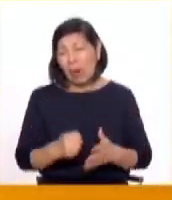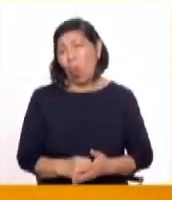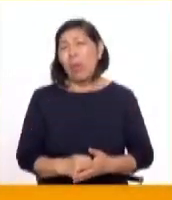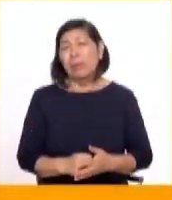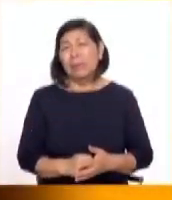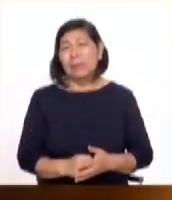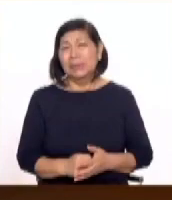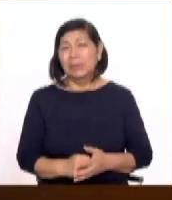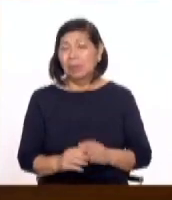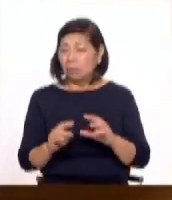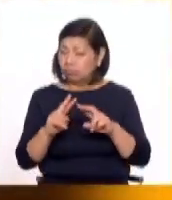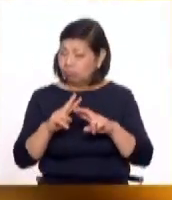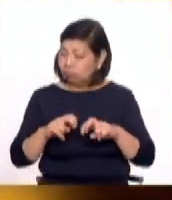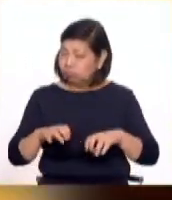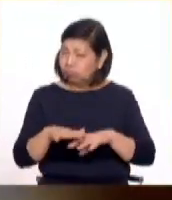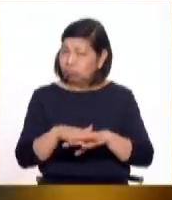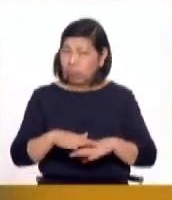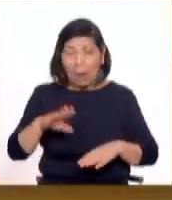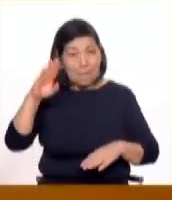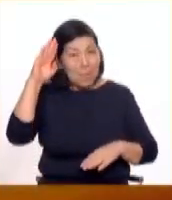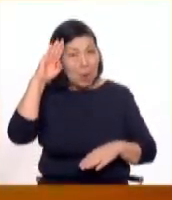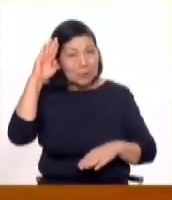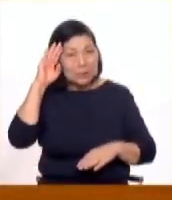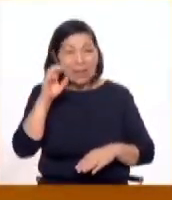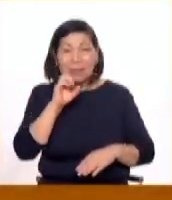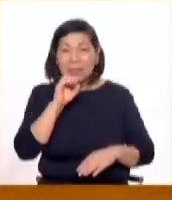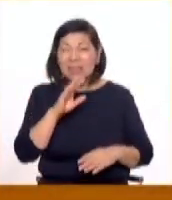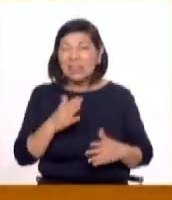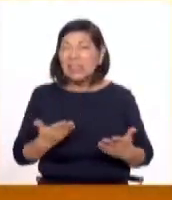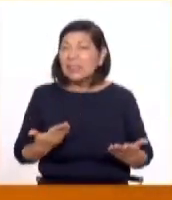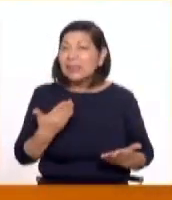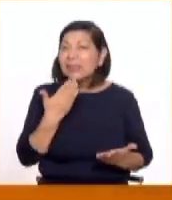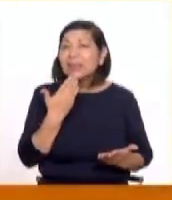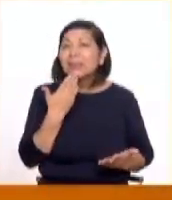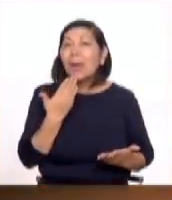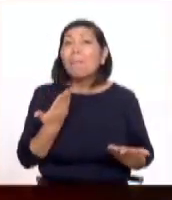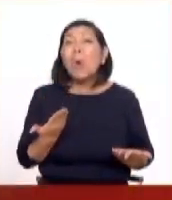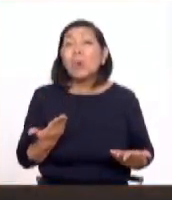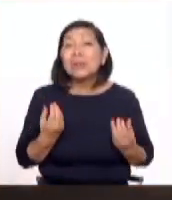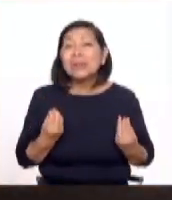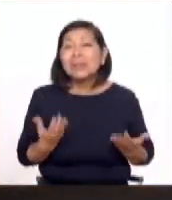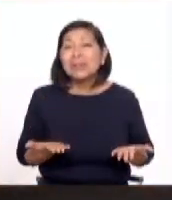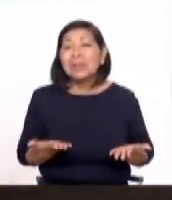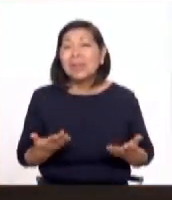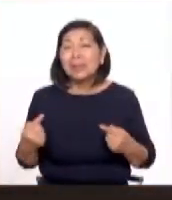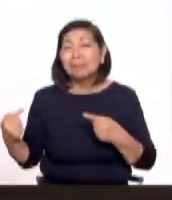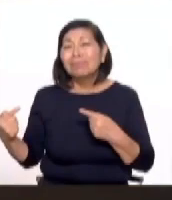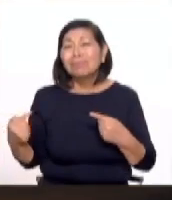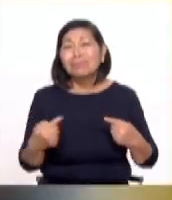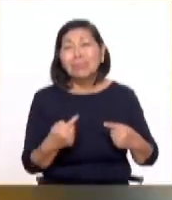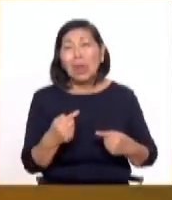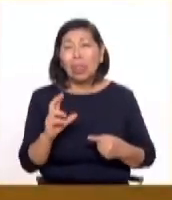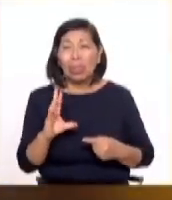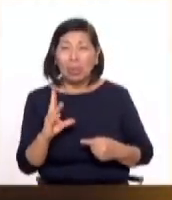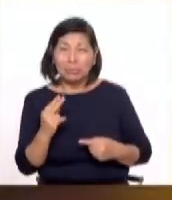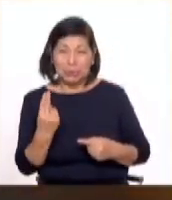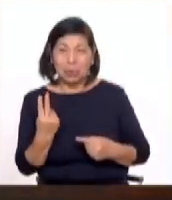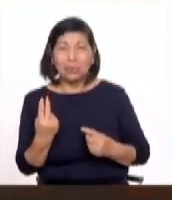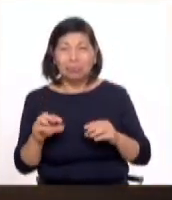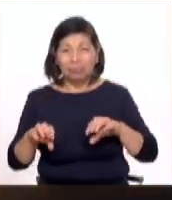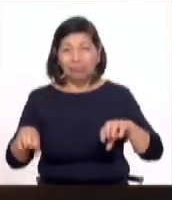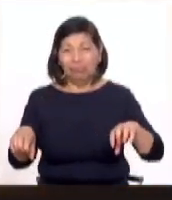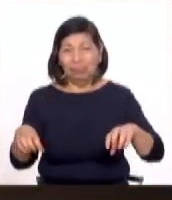Según las primeras investigaciones de la policía, el crimen se habría originado producto de una rivalidad entre bandas